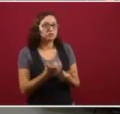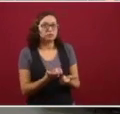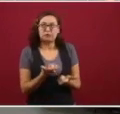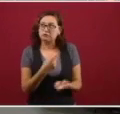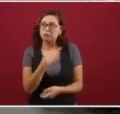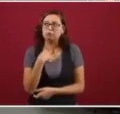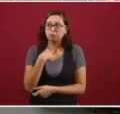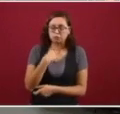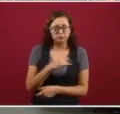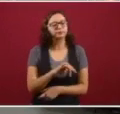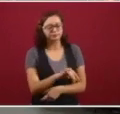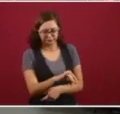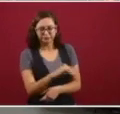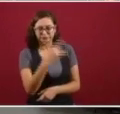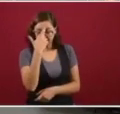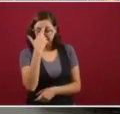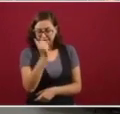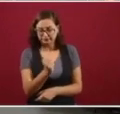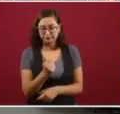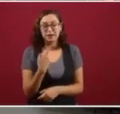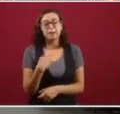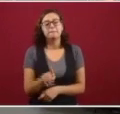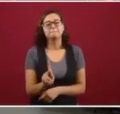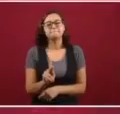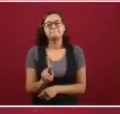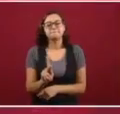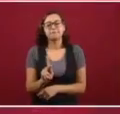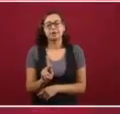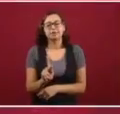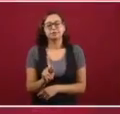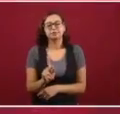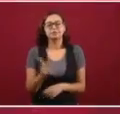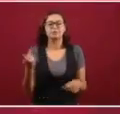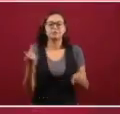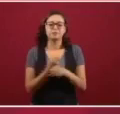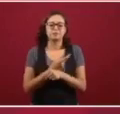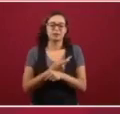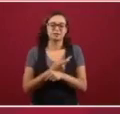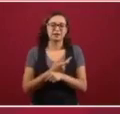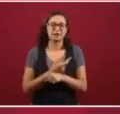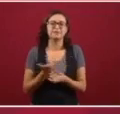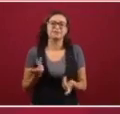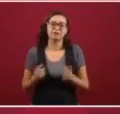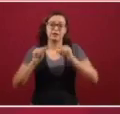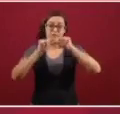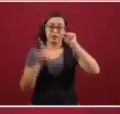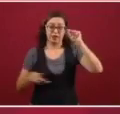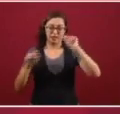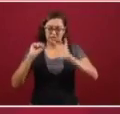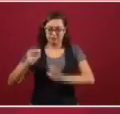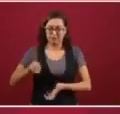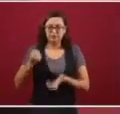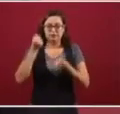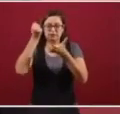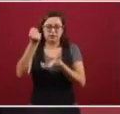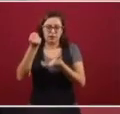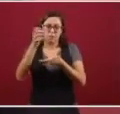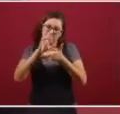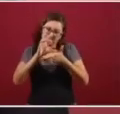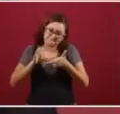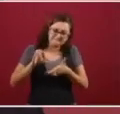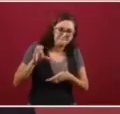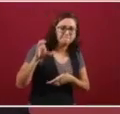Eso tiene que ver con la forma en que se transfieren los fondos. La